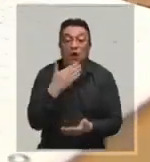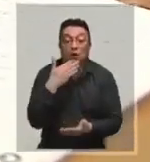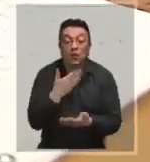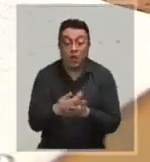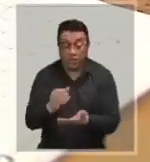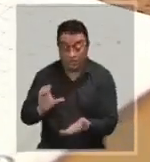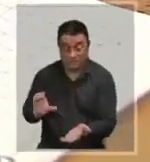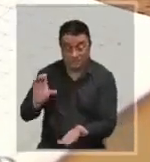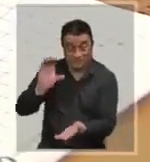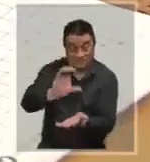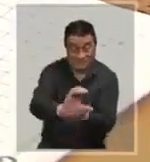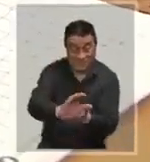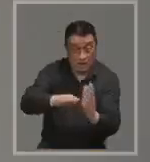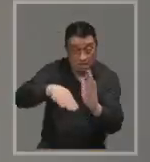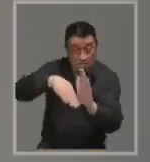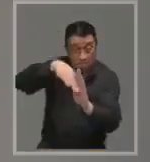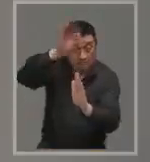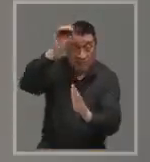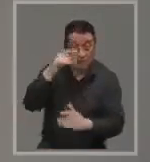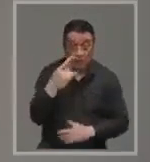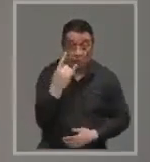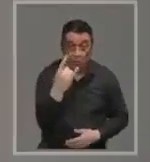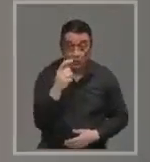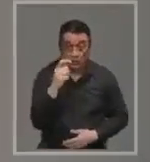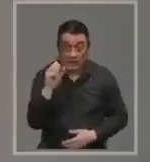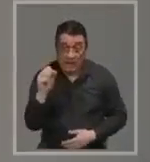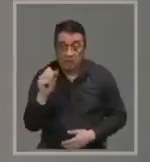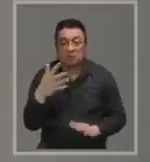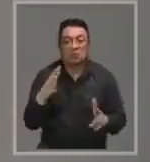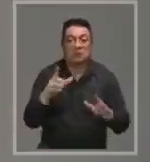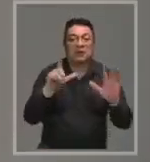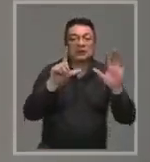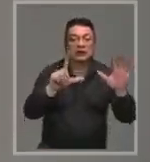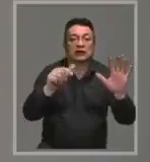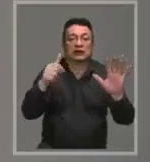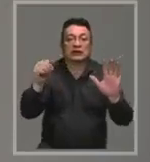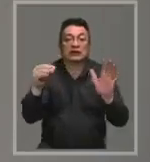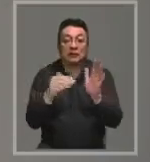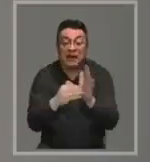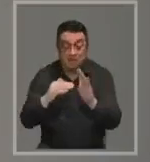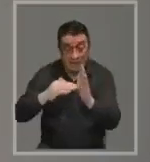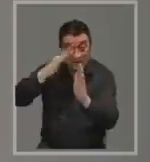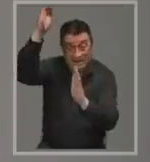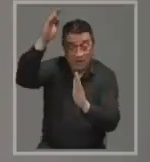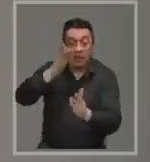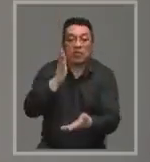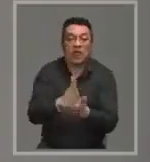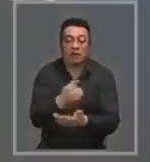efectivo sean superiores a una UTA, cerca de 760 mil pesos.